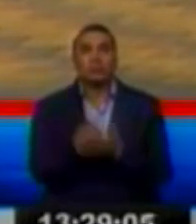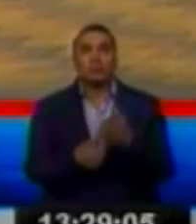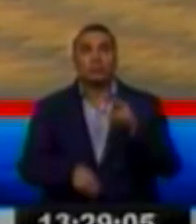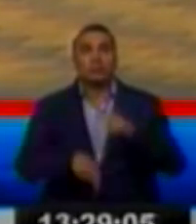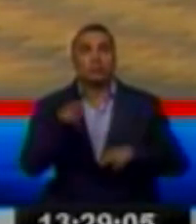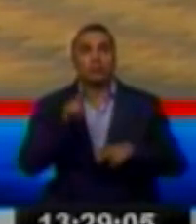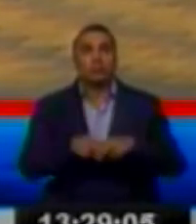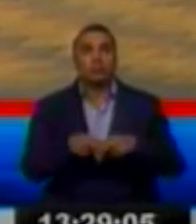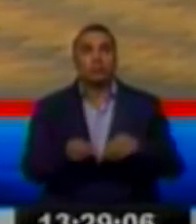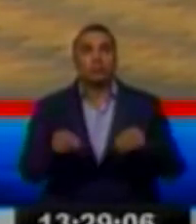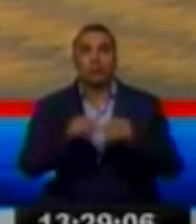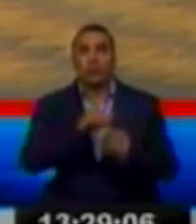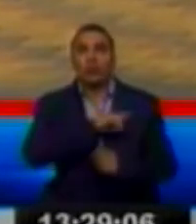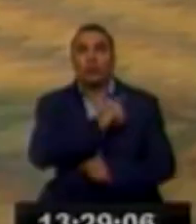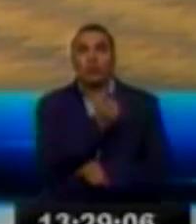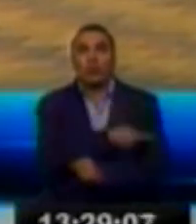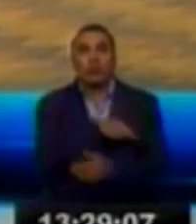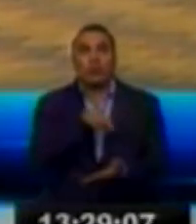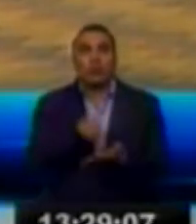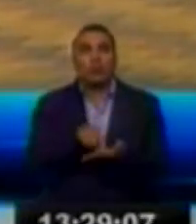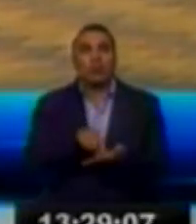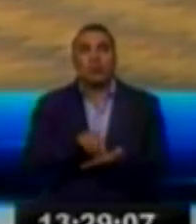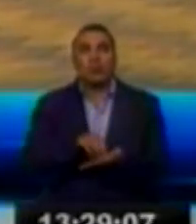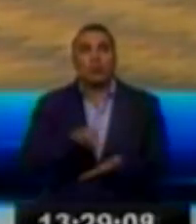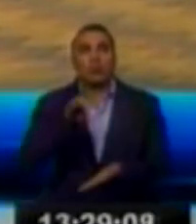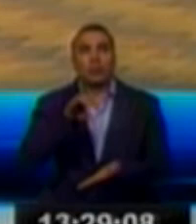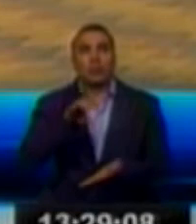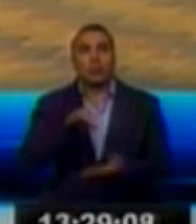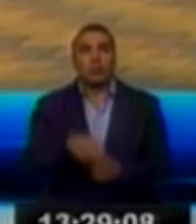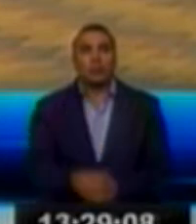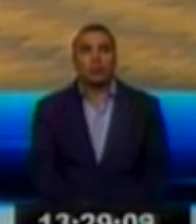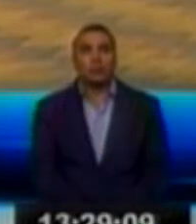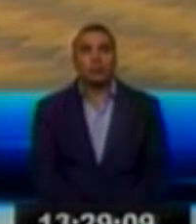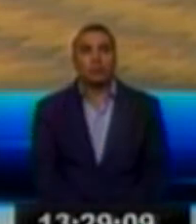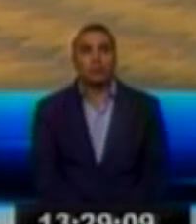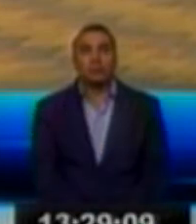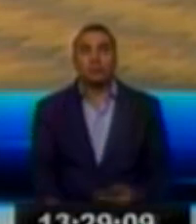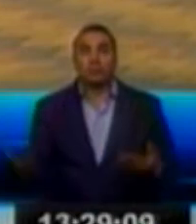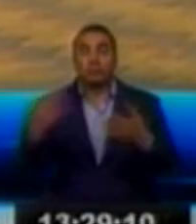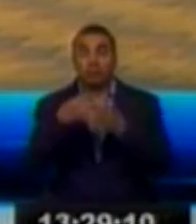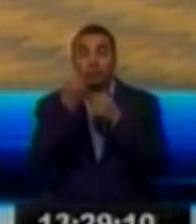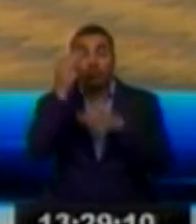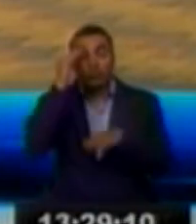y repotenciación de unidades educativas. Concluimos el informe. Gracias. Buenas tardes.